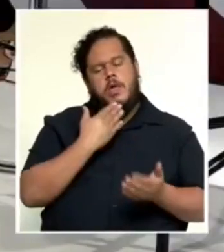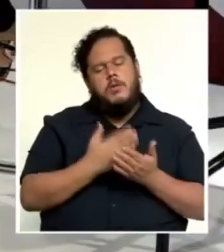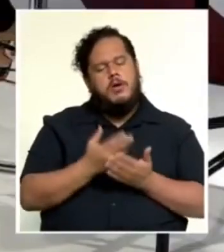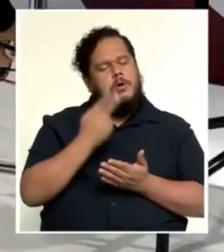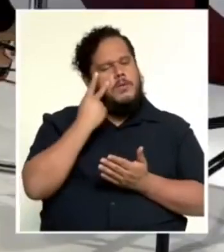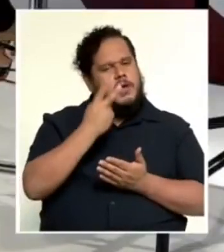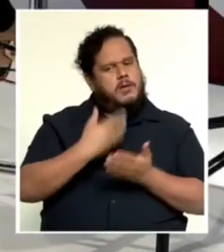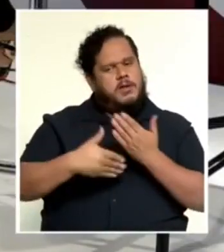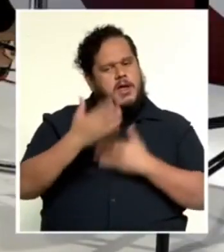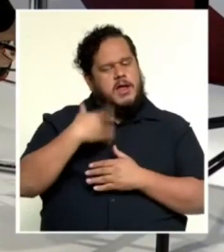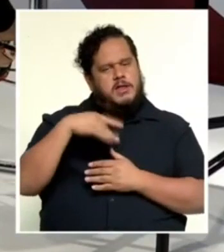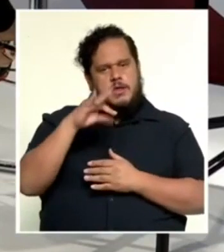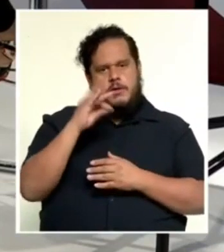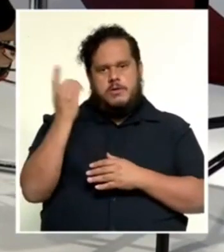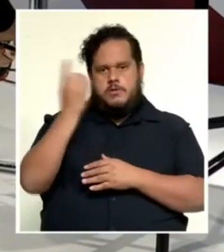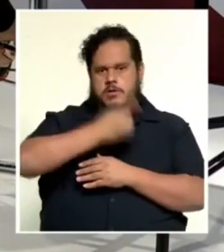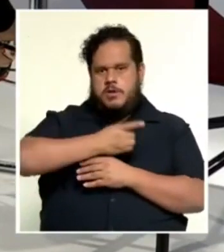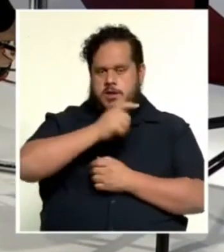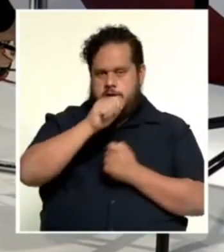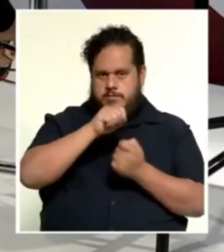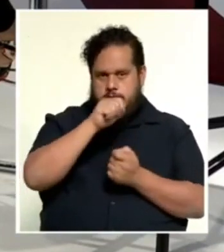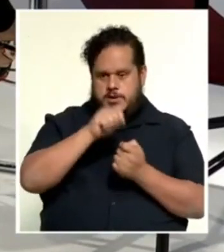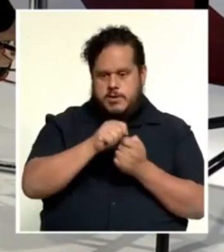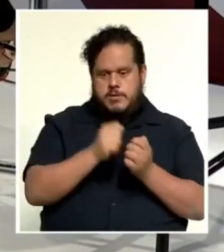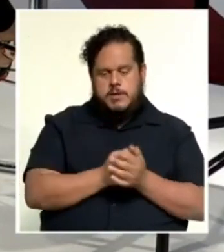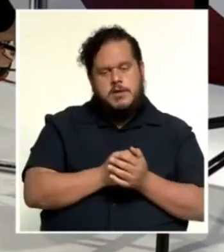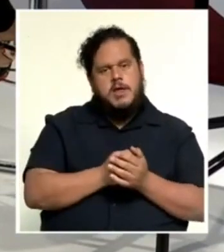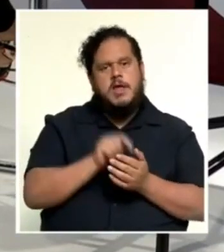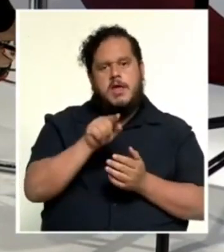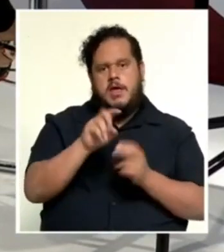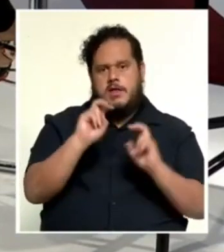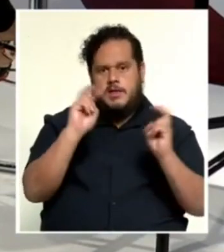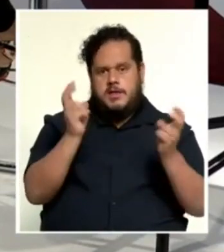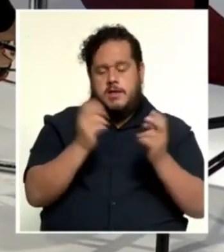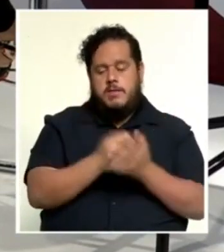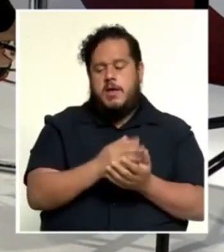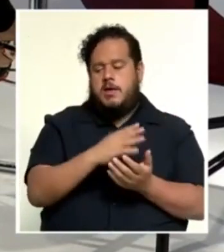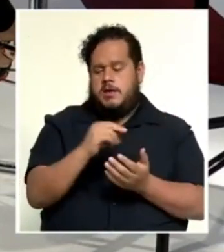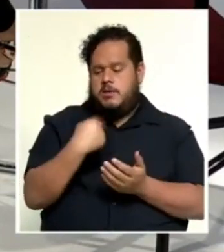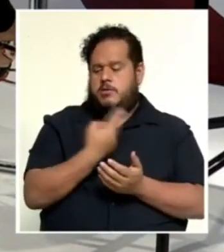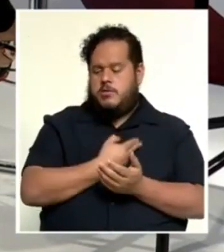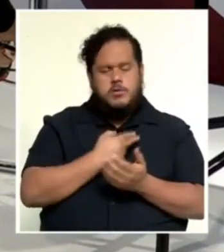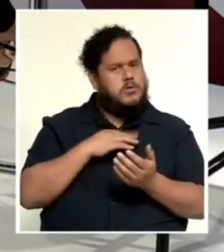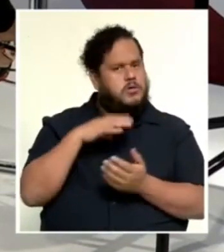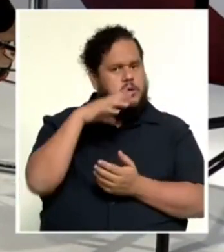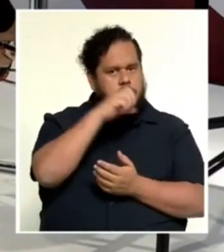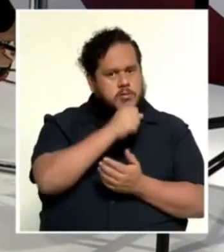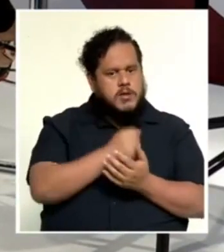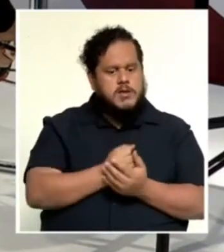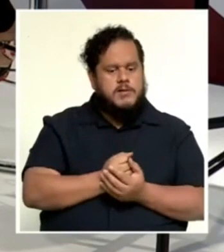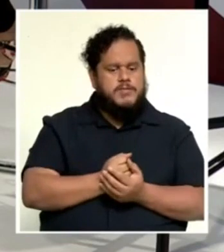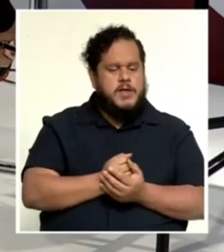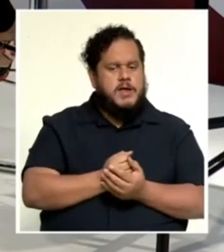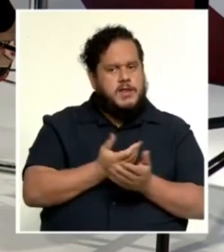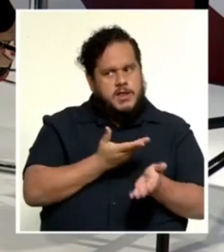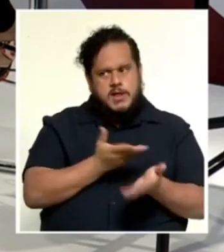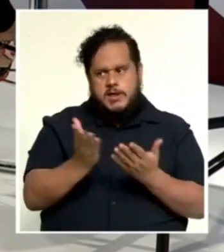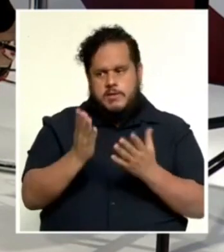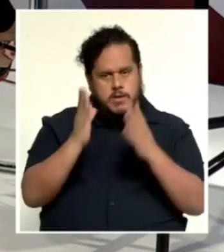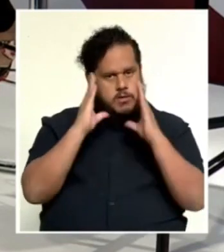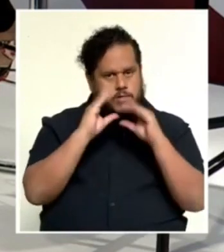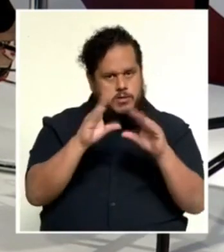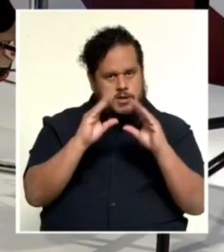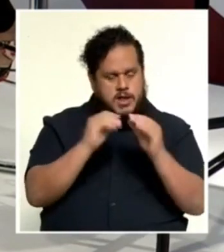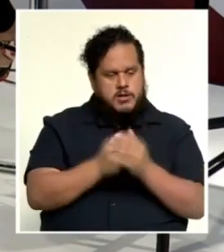veíamos hace 8 días exactamente precisamente ese tema y nos dábamos cuenta de que llevado los